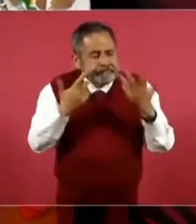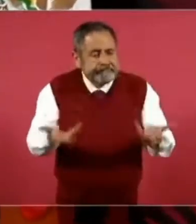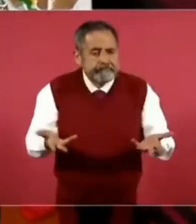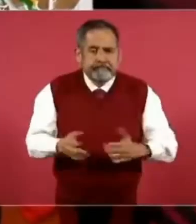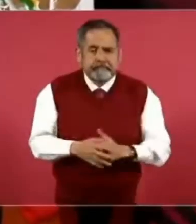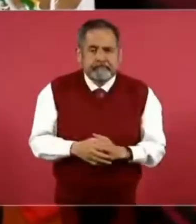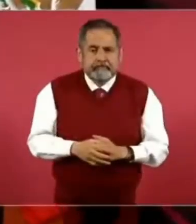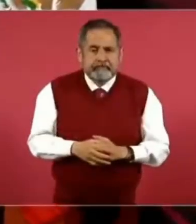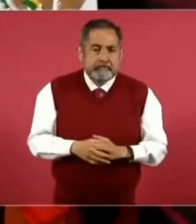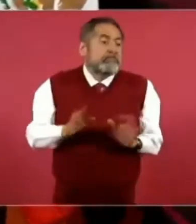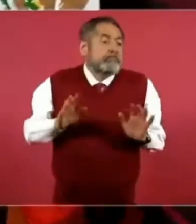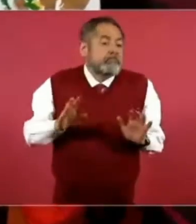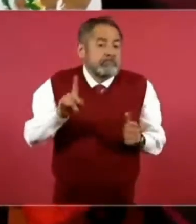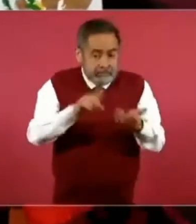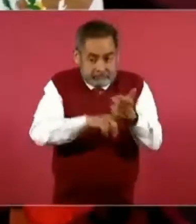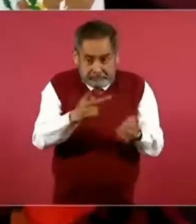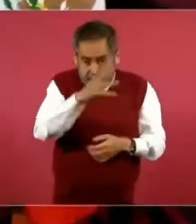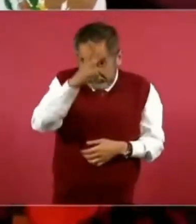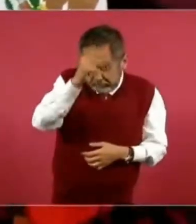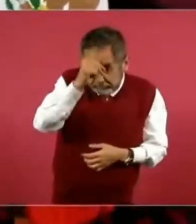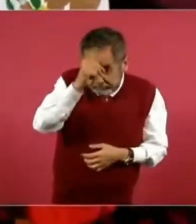Sí hubo.